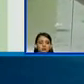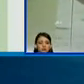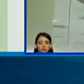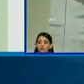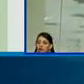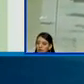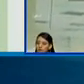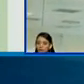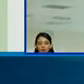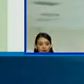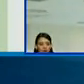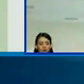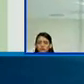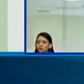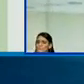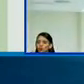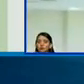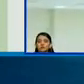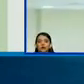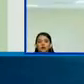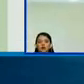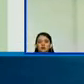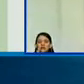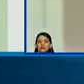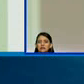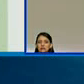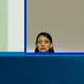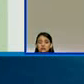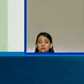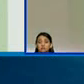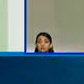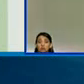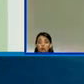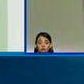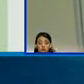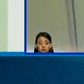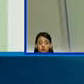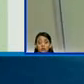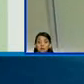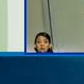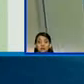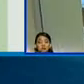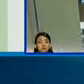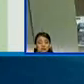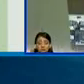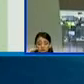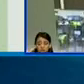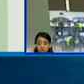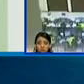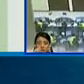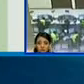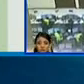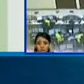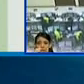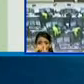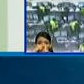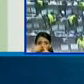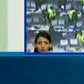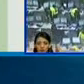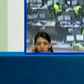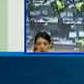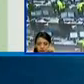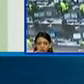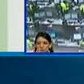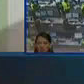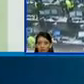queridos, el tener lista siempre una mochila de emergencia con un botiquín en su interior, el conocer con precisión